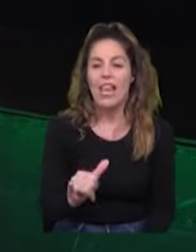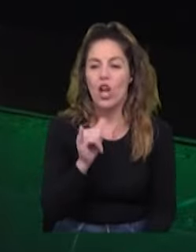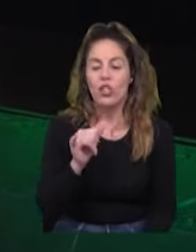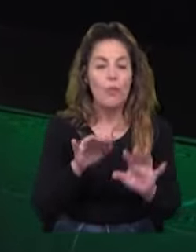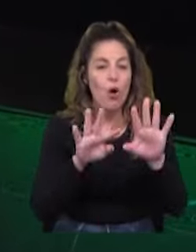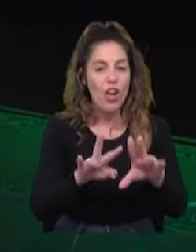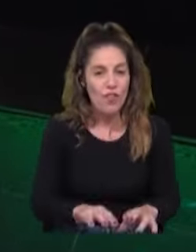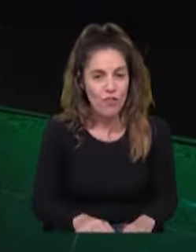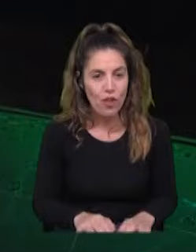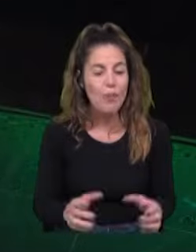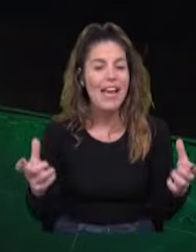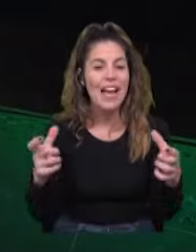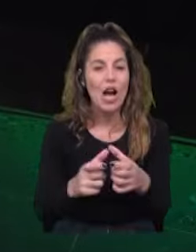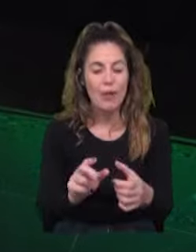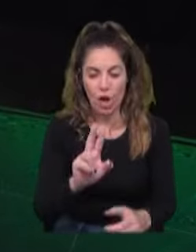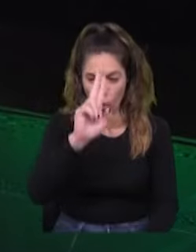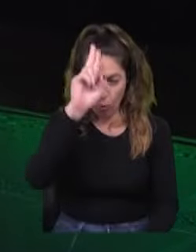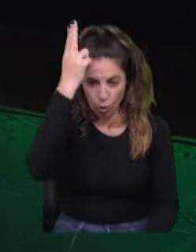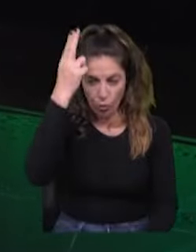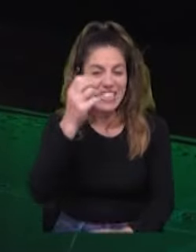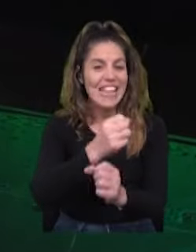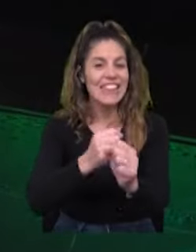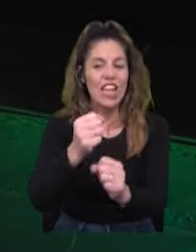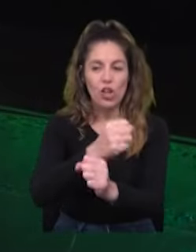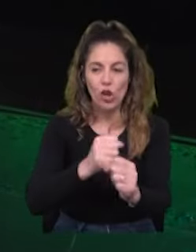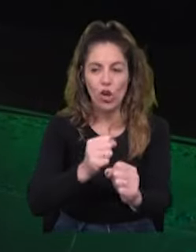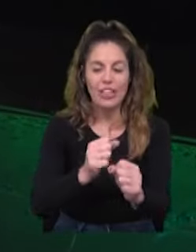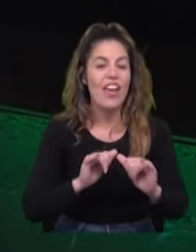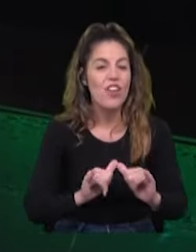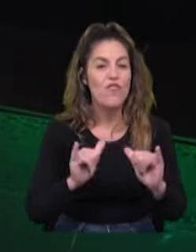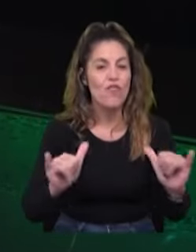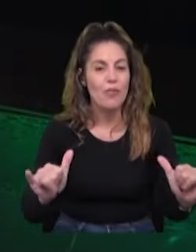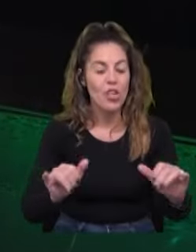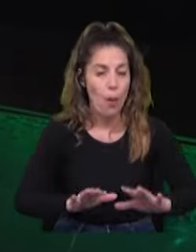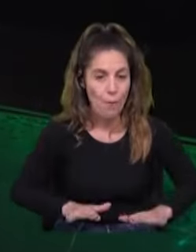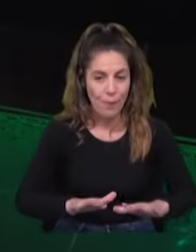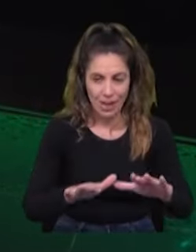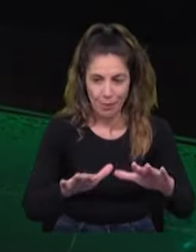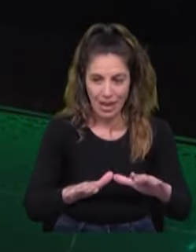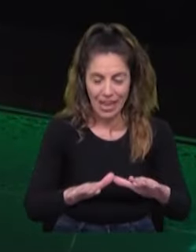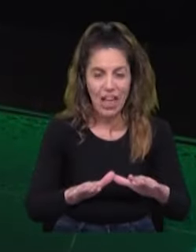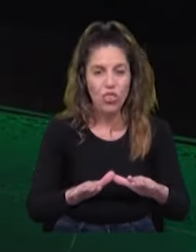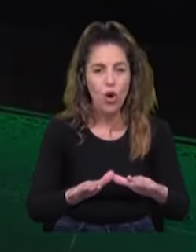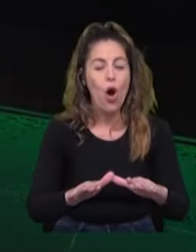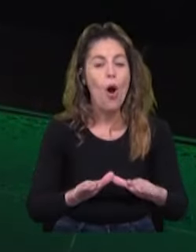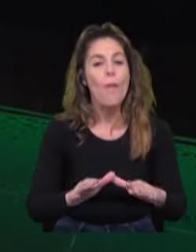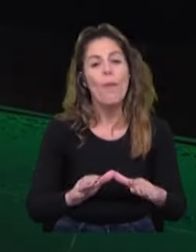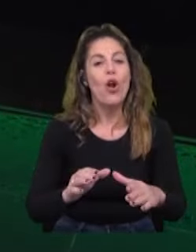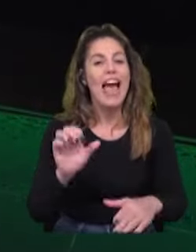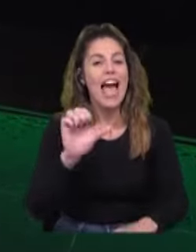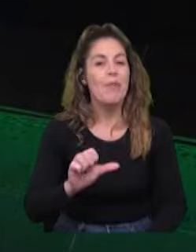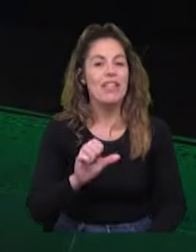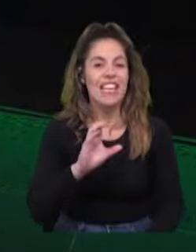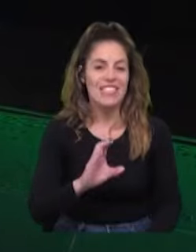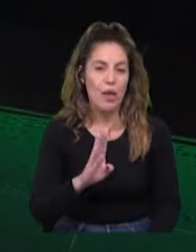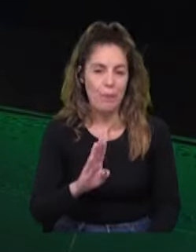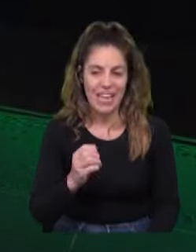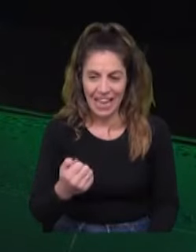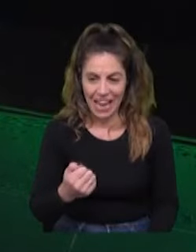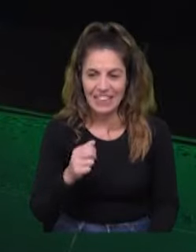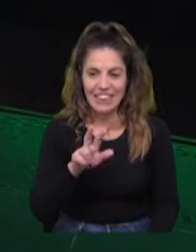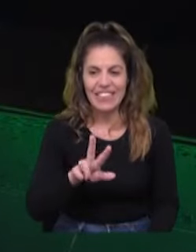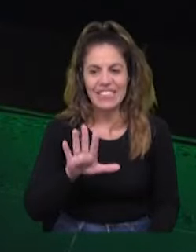informe de la cámara uruguaya de tecnologías de la información elaborado por la consultora cpa ferrere por los 35 años